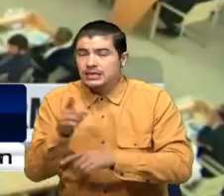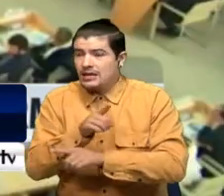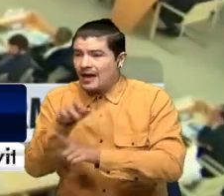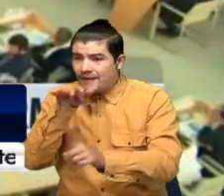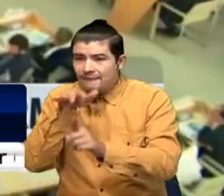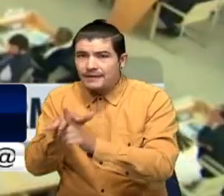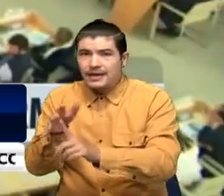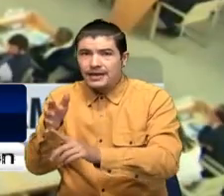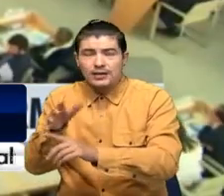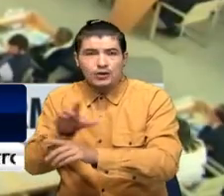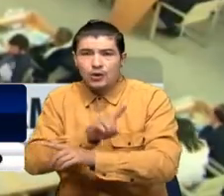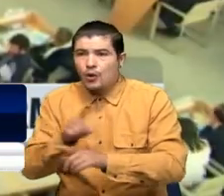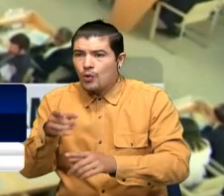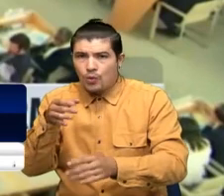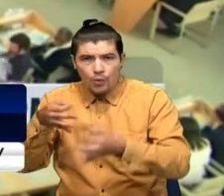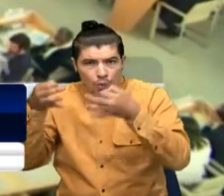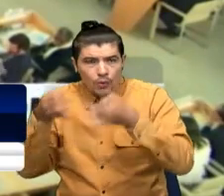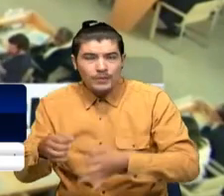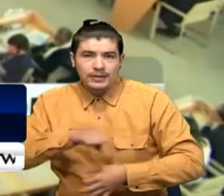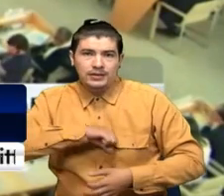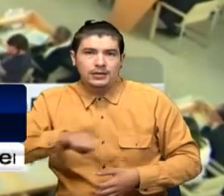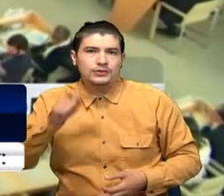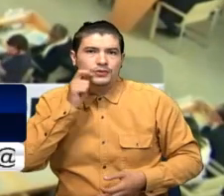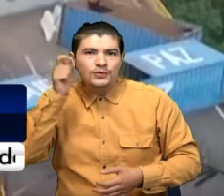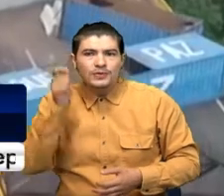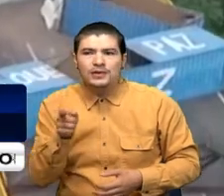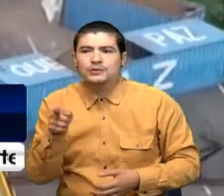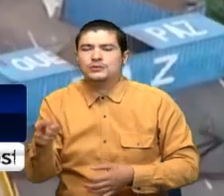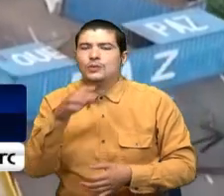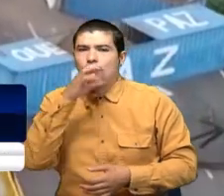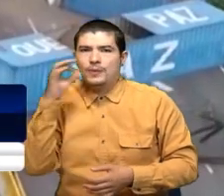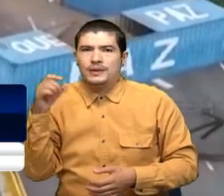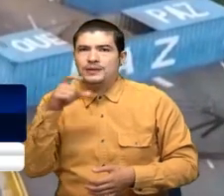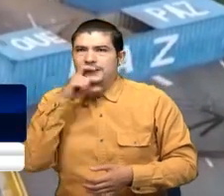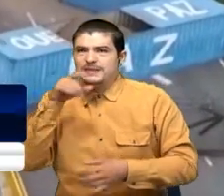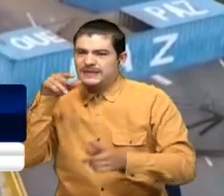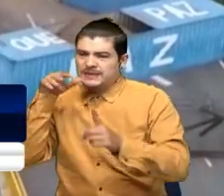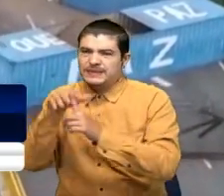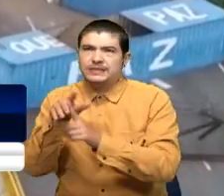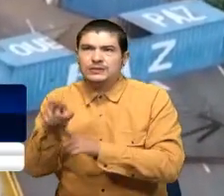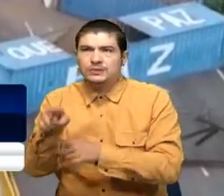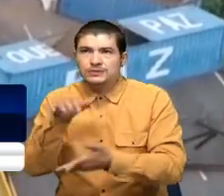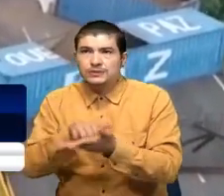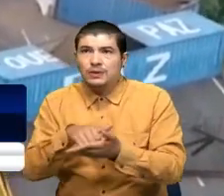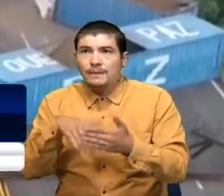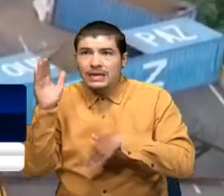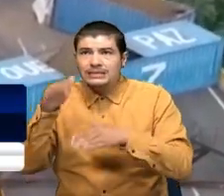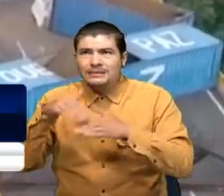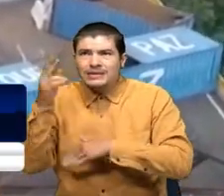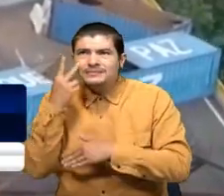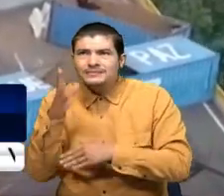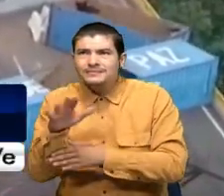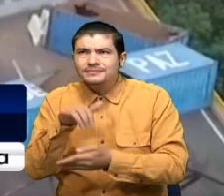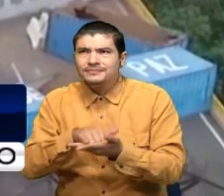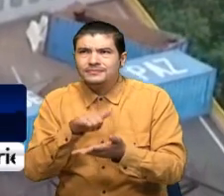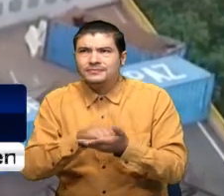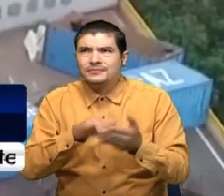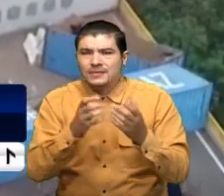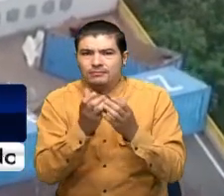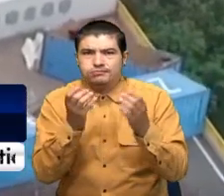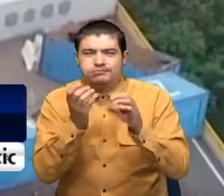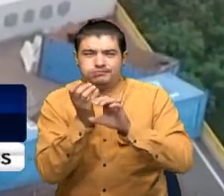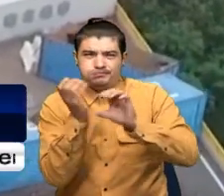derechos humanos en el vecino país, causó repercusión de Nicolás Maduro, quien ordenó la colocación de más contenedores en el puente binacional La